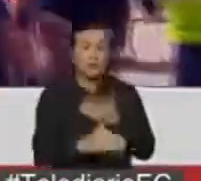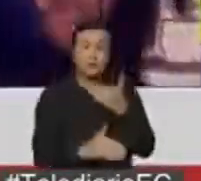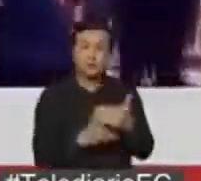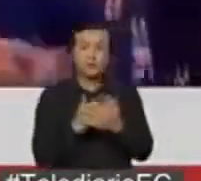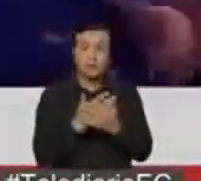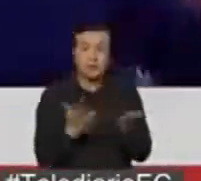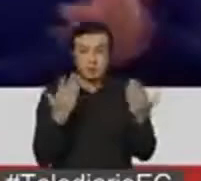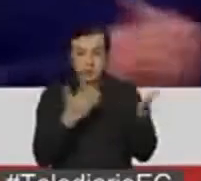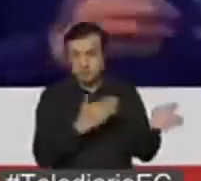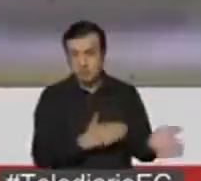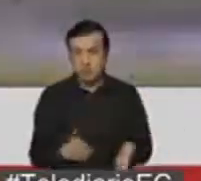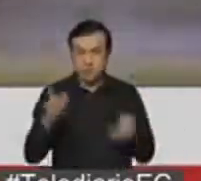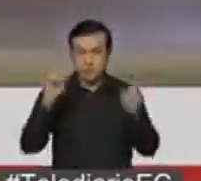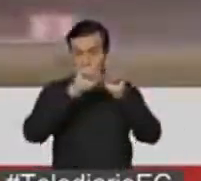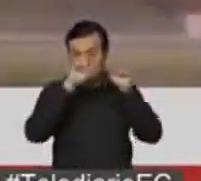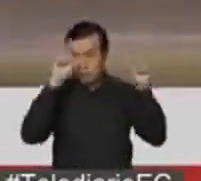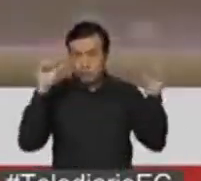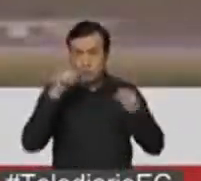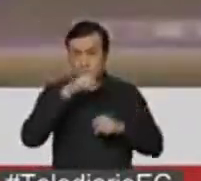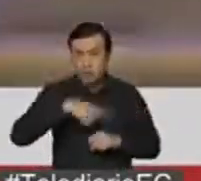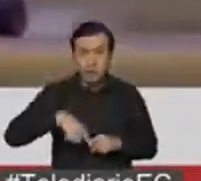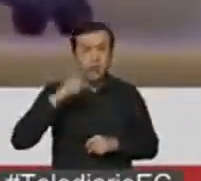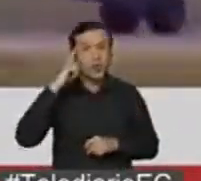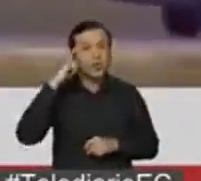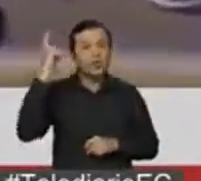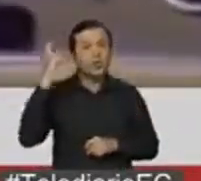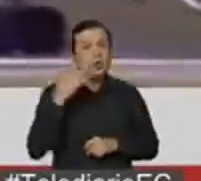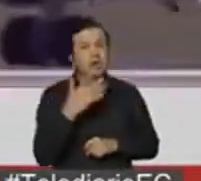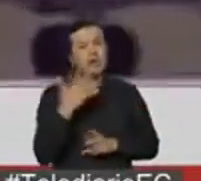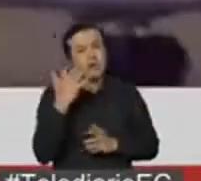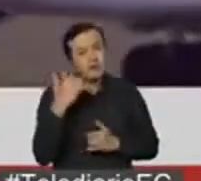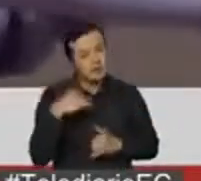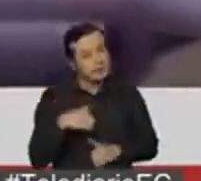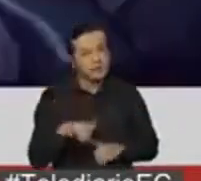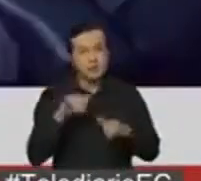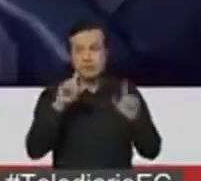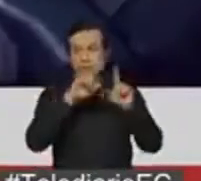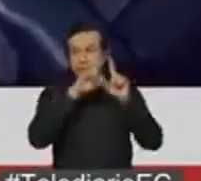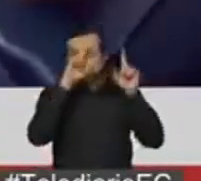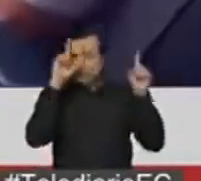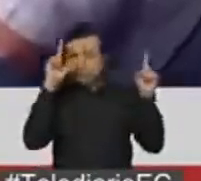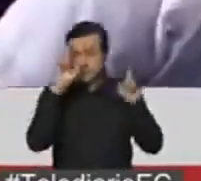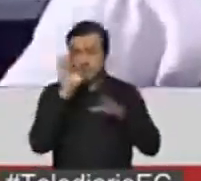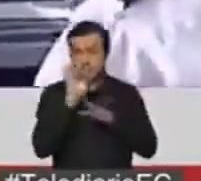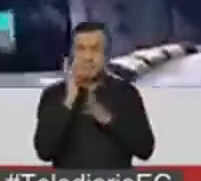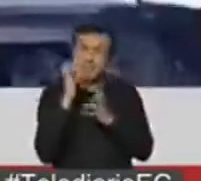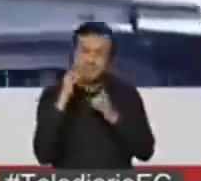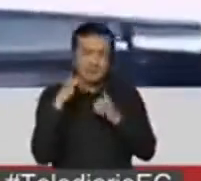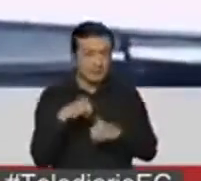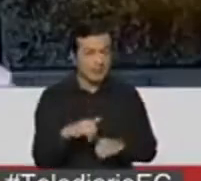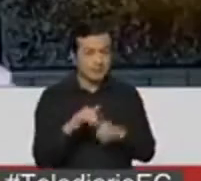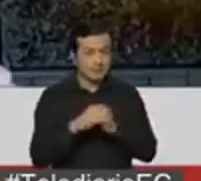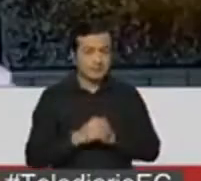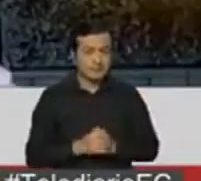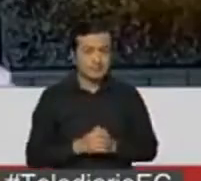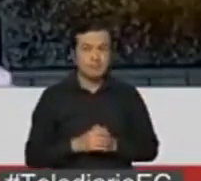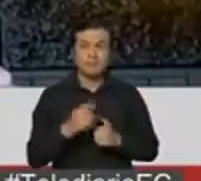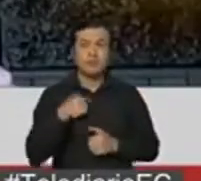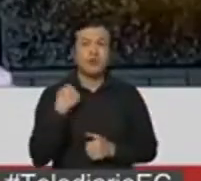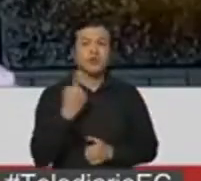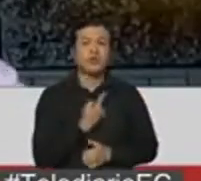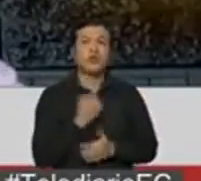el que se encuentra la empresa, pero ellos mantienen un sueño: seguir operando la aerolínea bandera del Ecuador con el mismo nombre. Y lo que nosotros